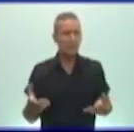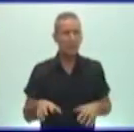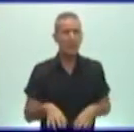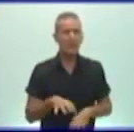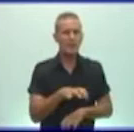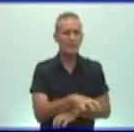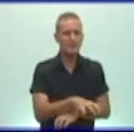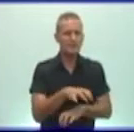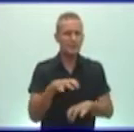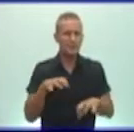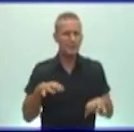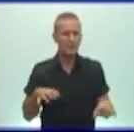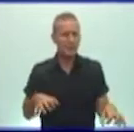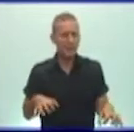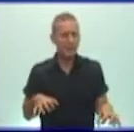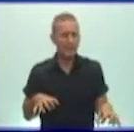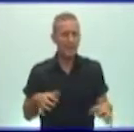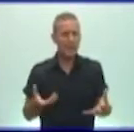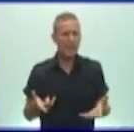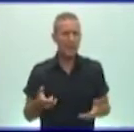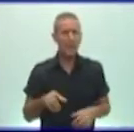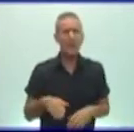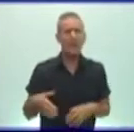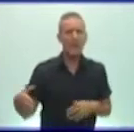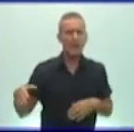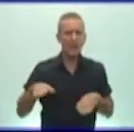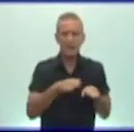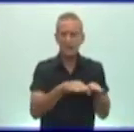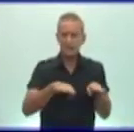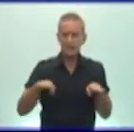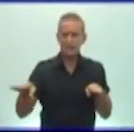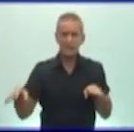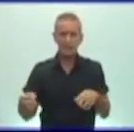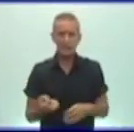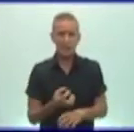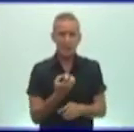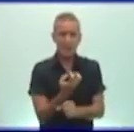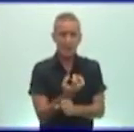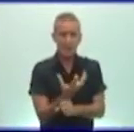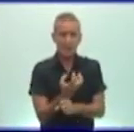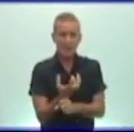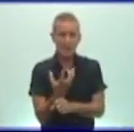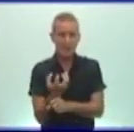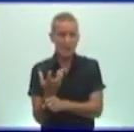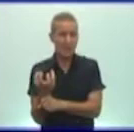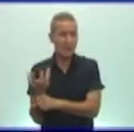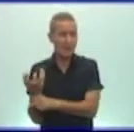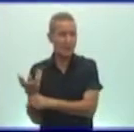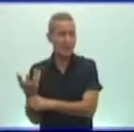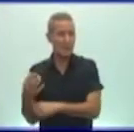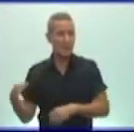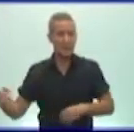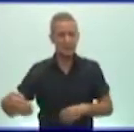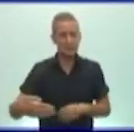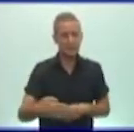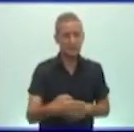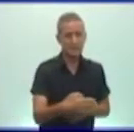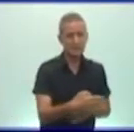no se menciona en el texto: el erizo, pulpo, coral, pez.